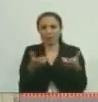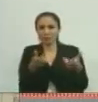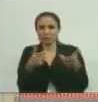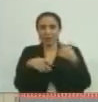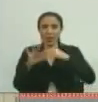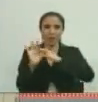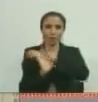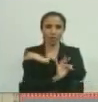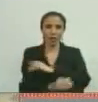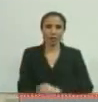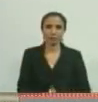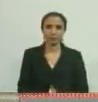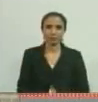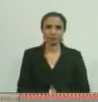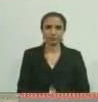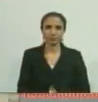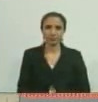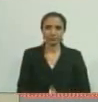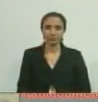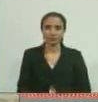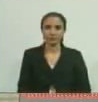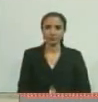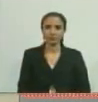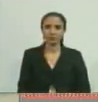frontera. Maduro incendia.